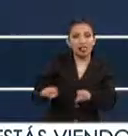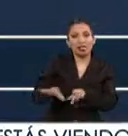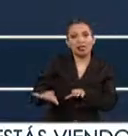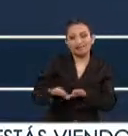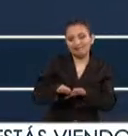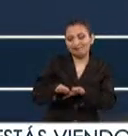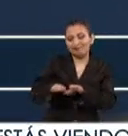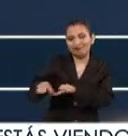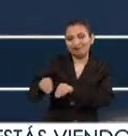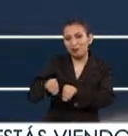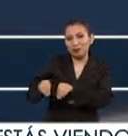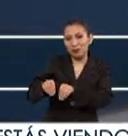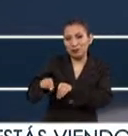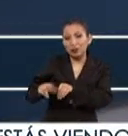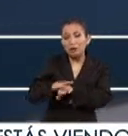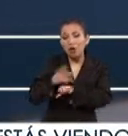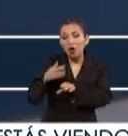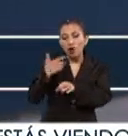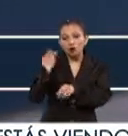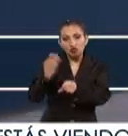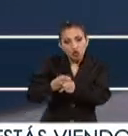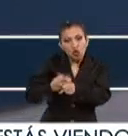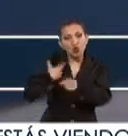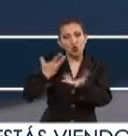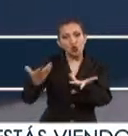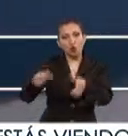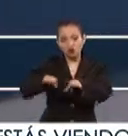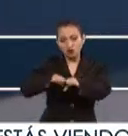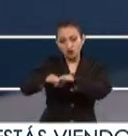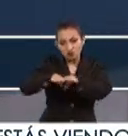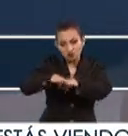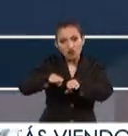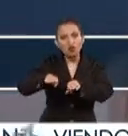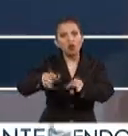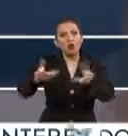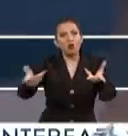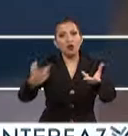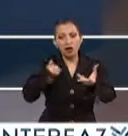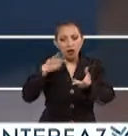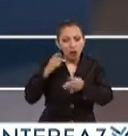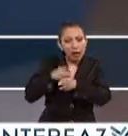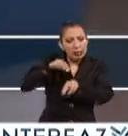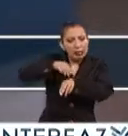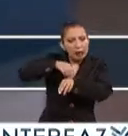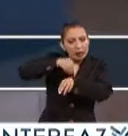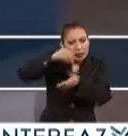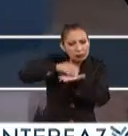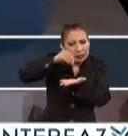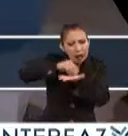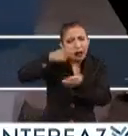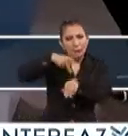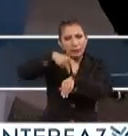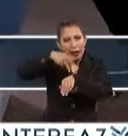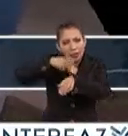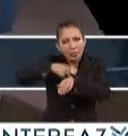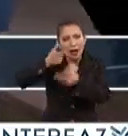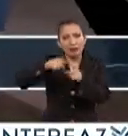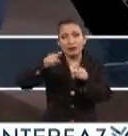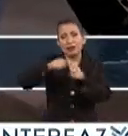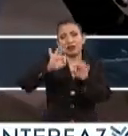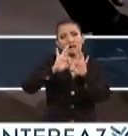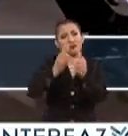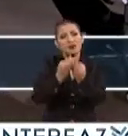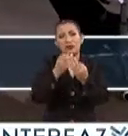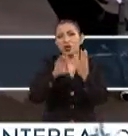completamente diferente. Esto es por la rigidez, la fricción entre las placas, la composición. Hay un montón de variables geológicas